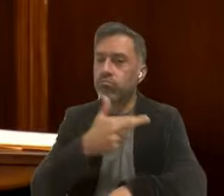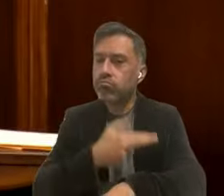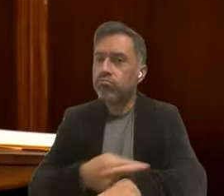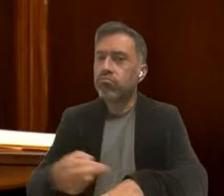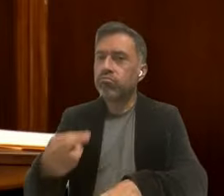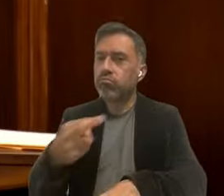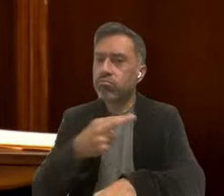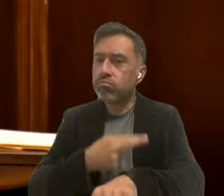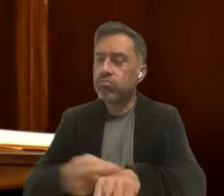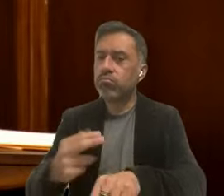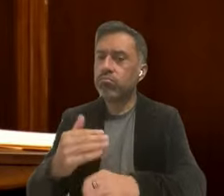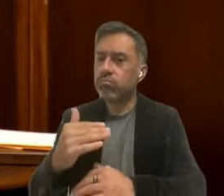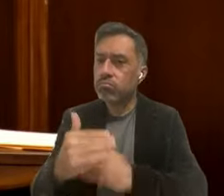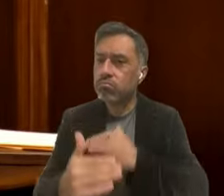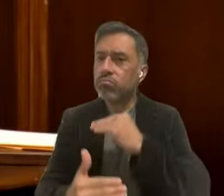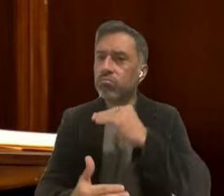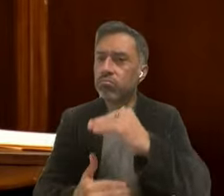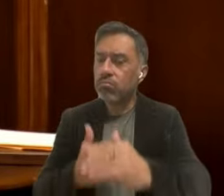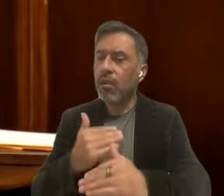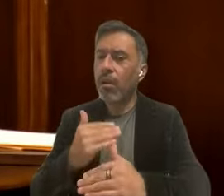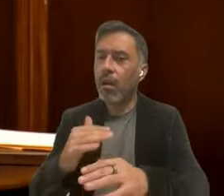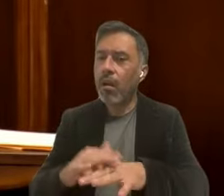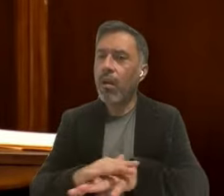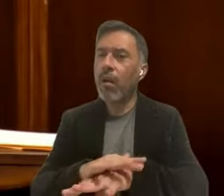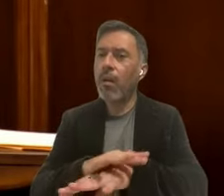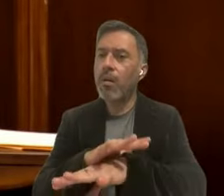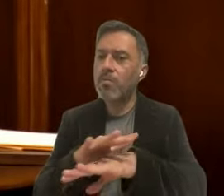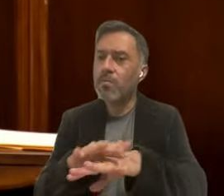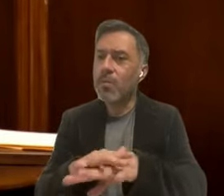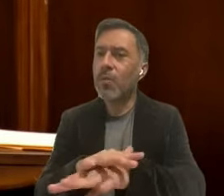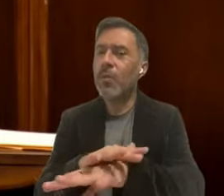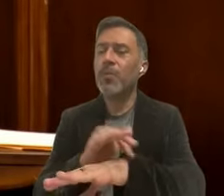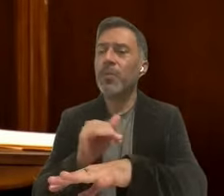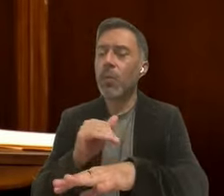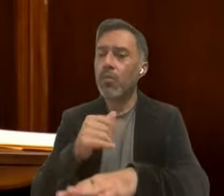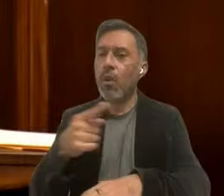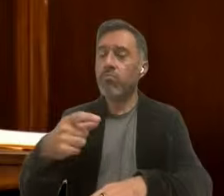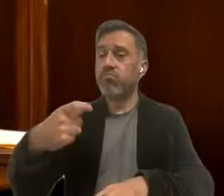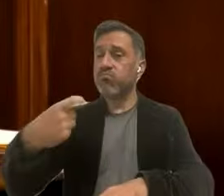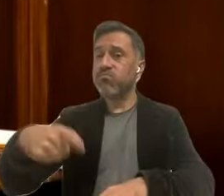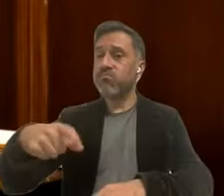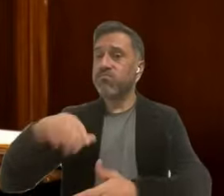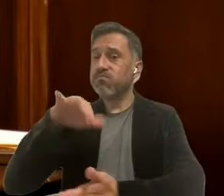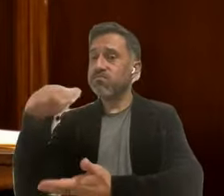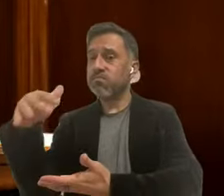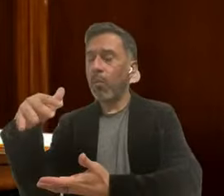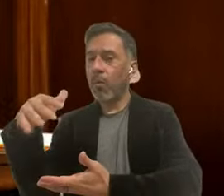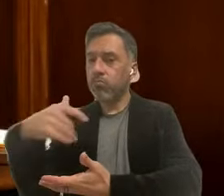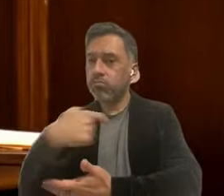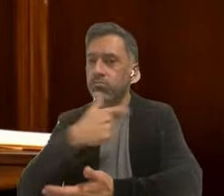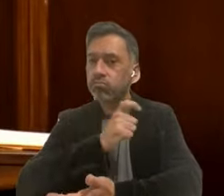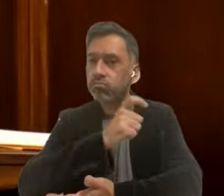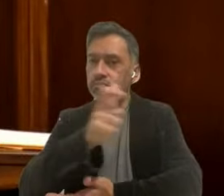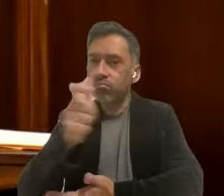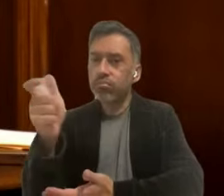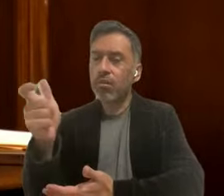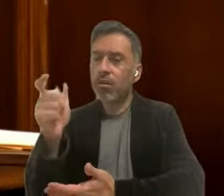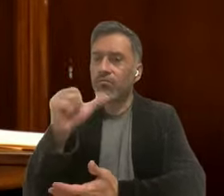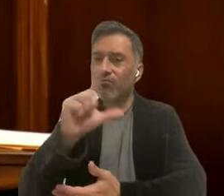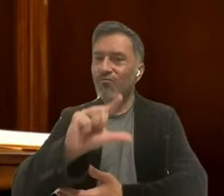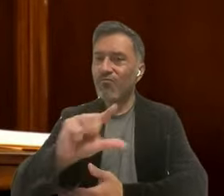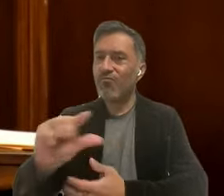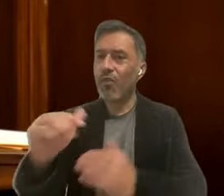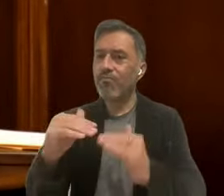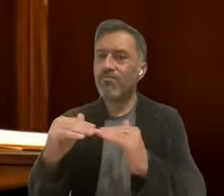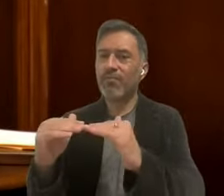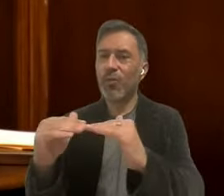un proceso de redistribución de la riqueza y un proceso de reconstrucción. Por eso les digo a